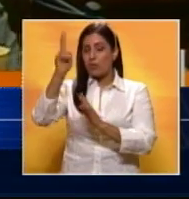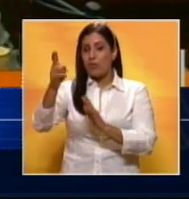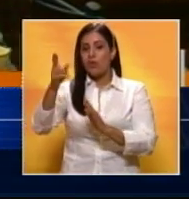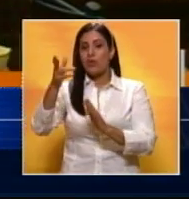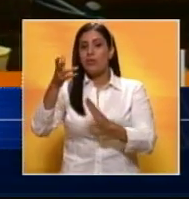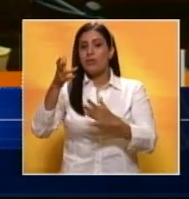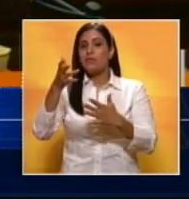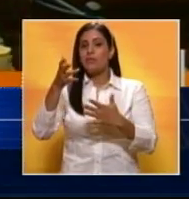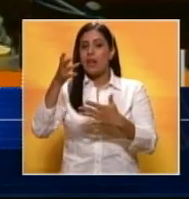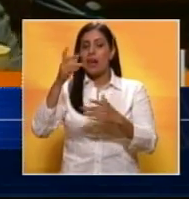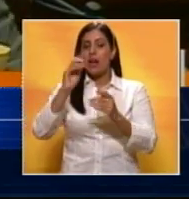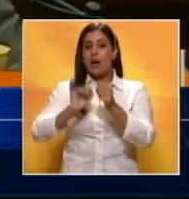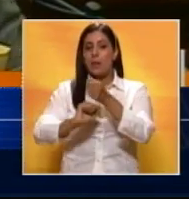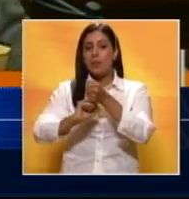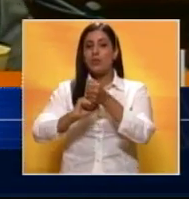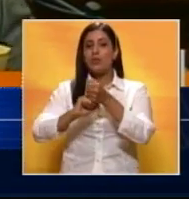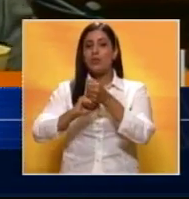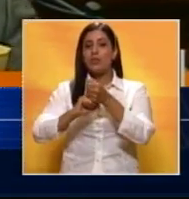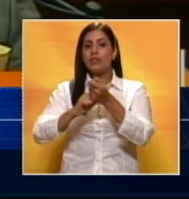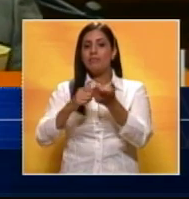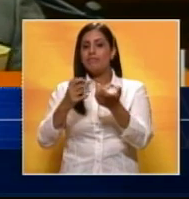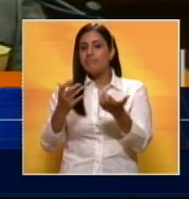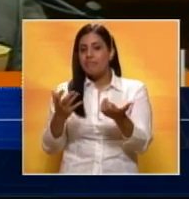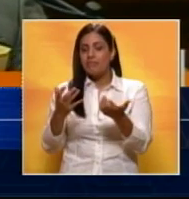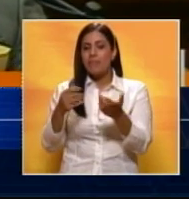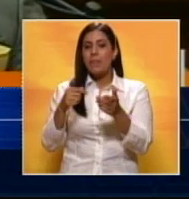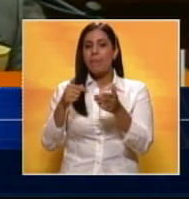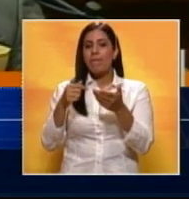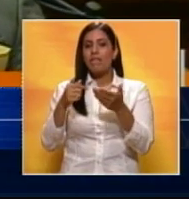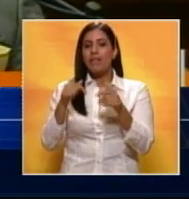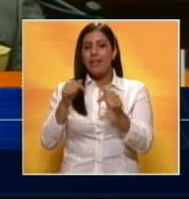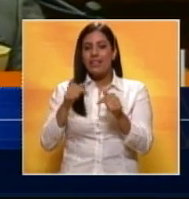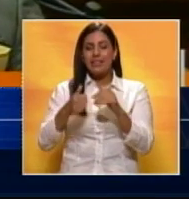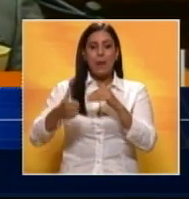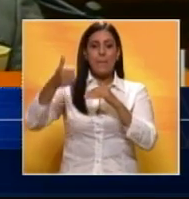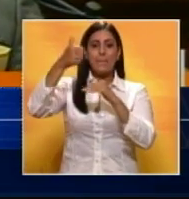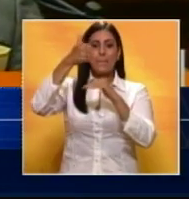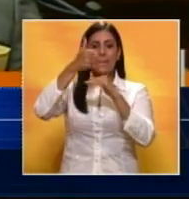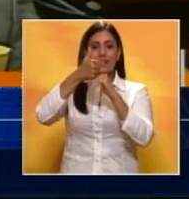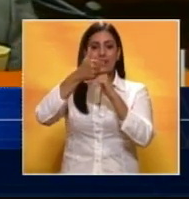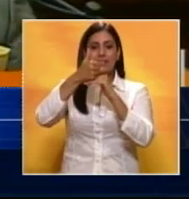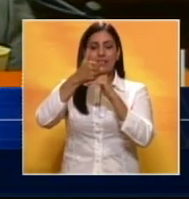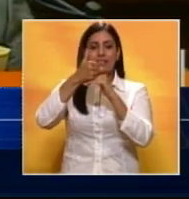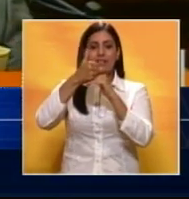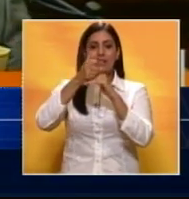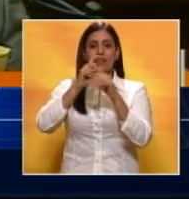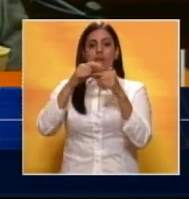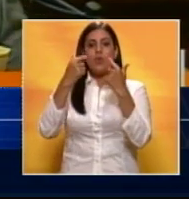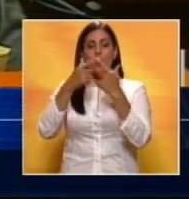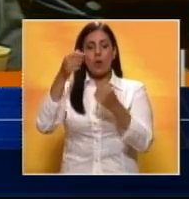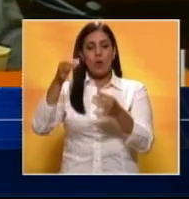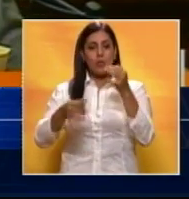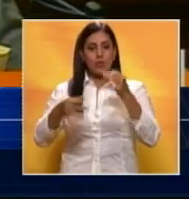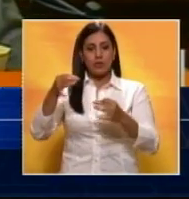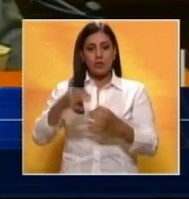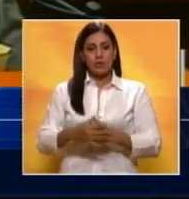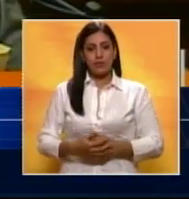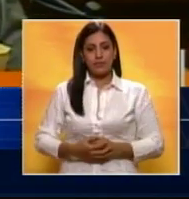y aval a esta máxima instancia